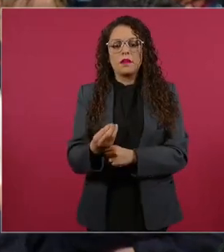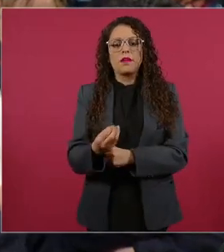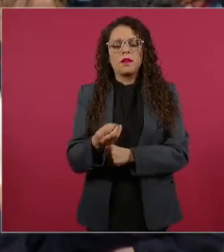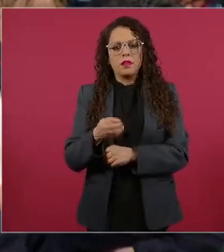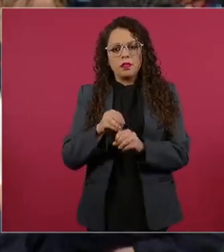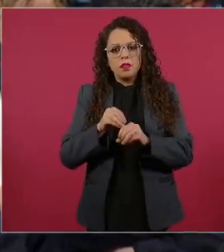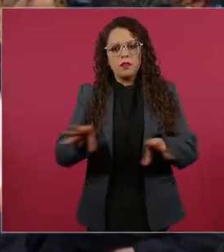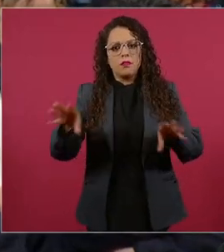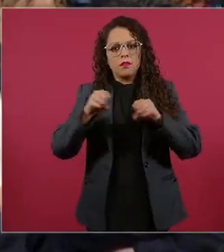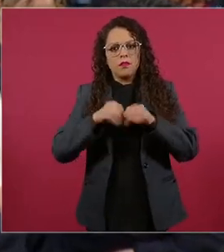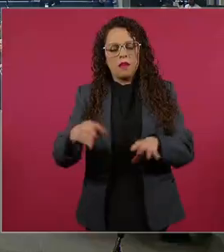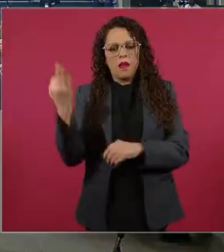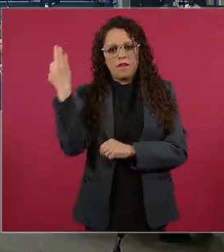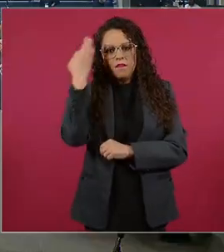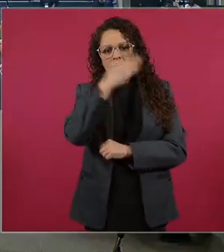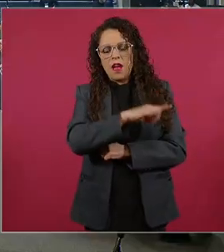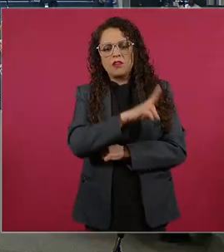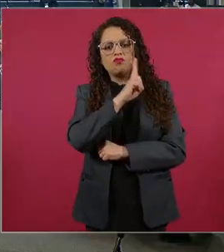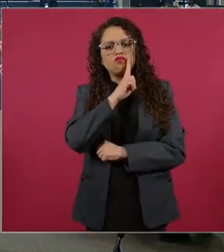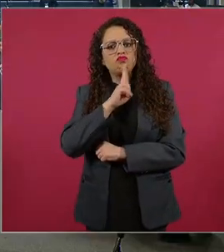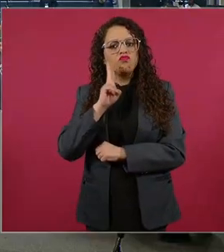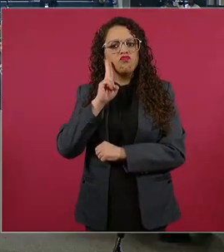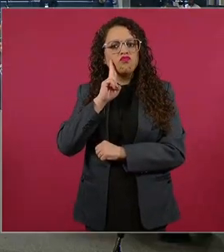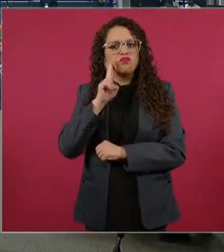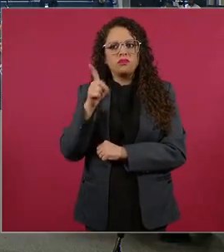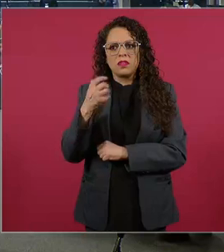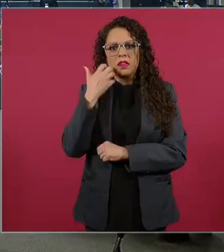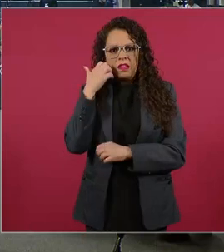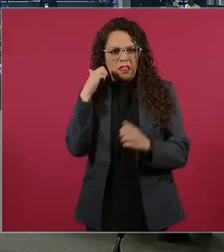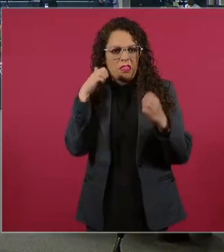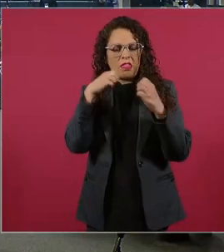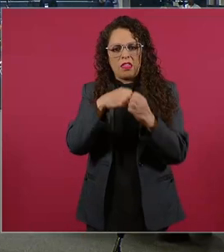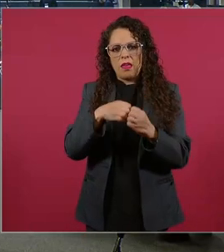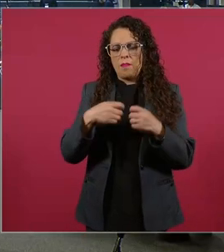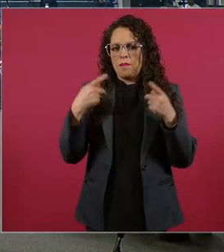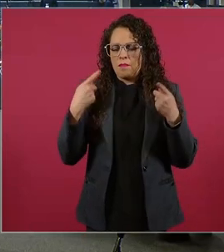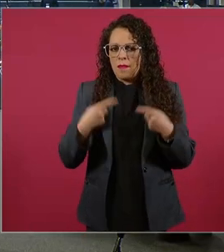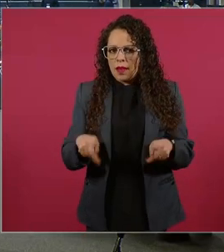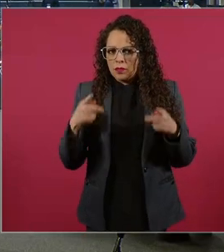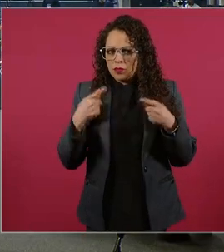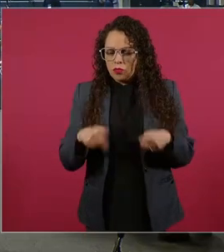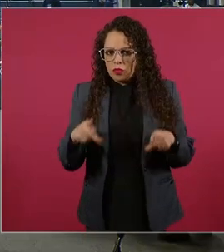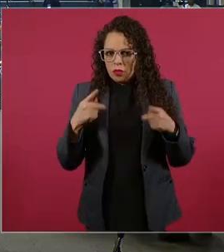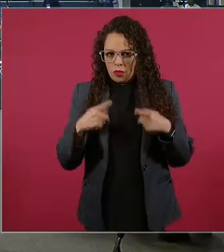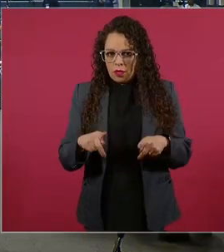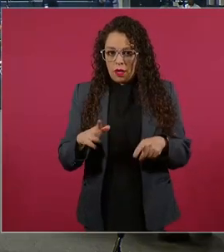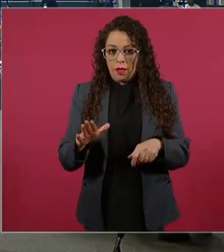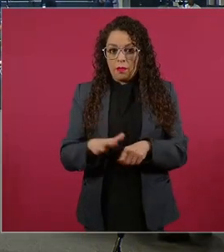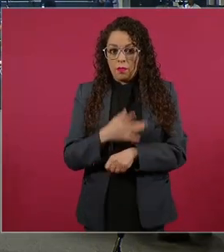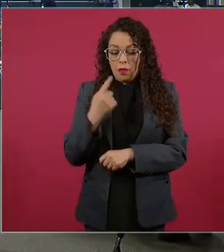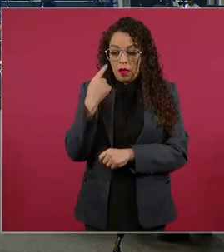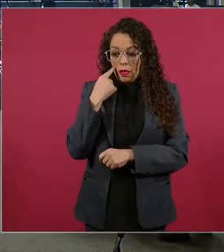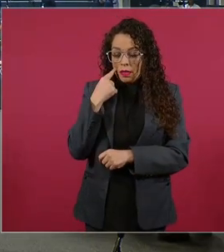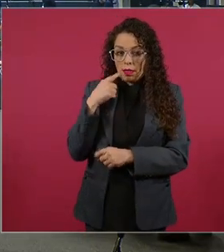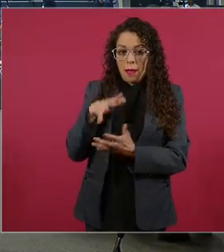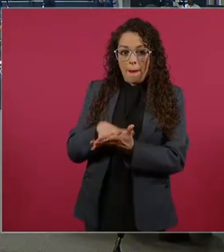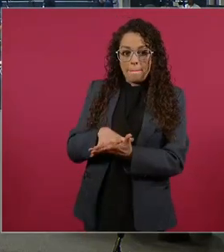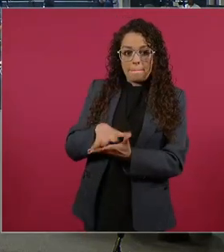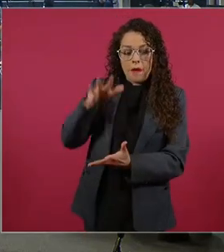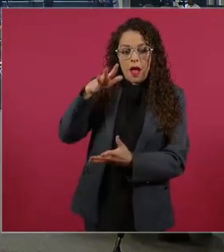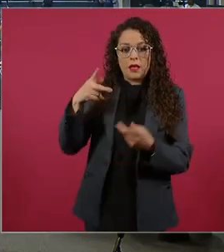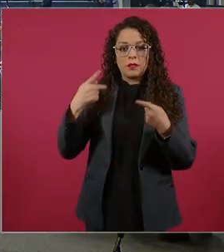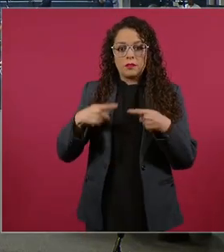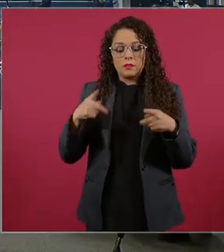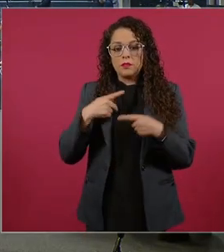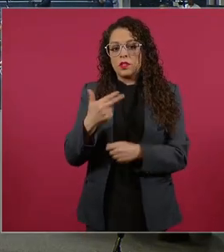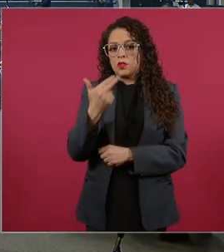y noticias falsas o engañosas? Debido a la creciente actividad digital, la falta de